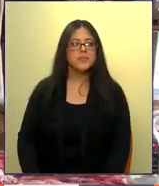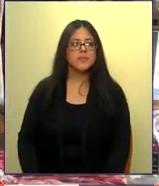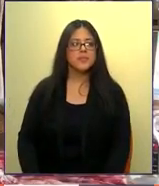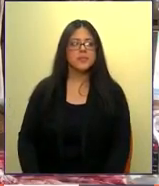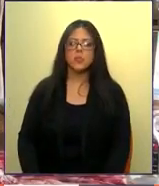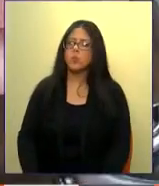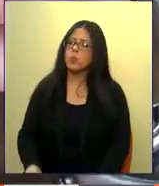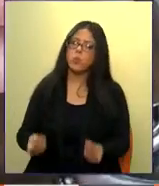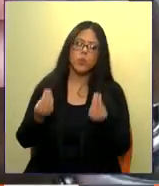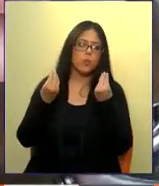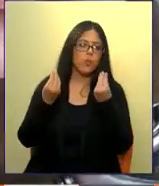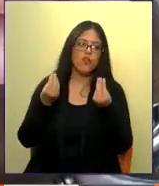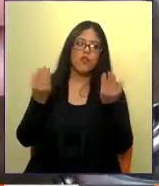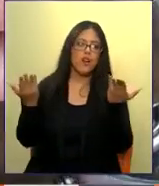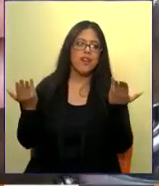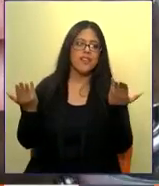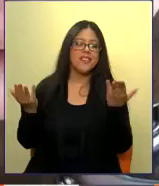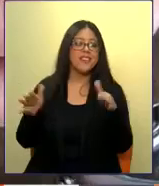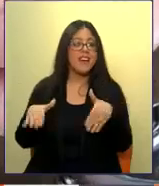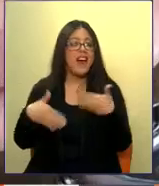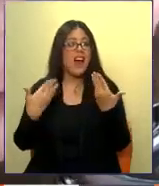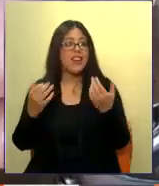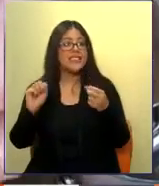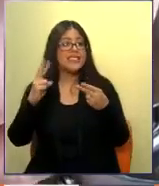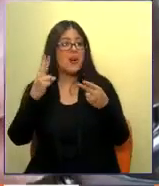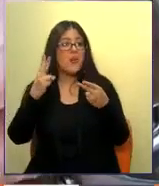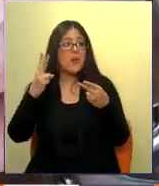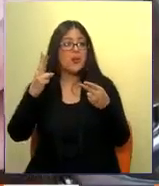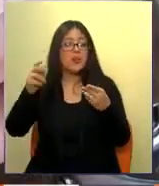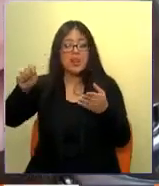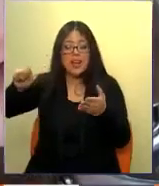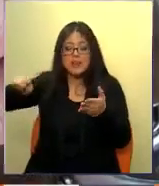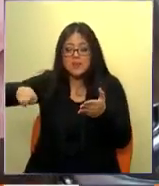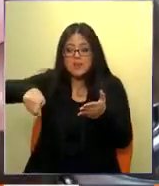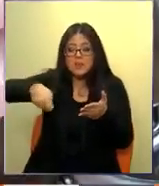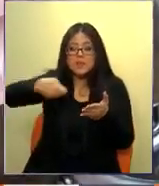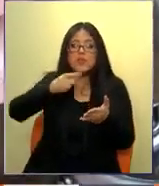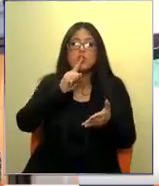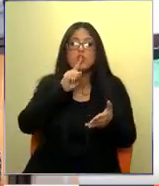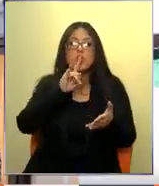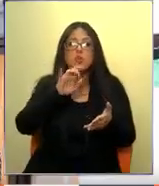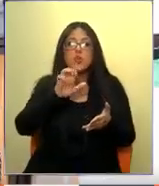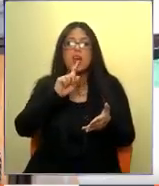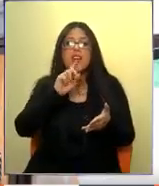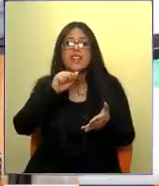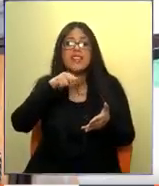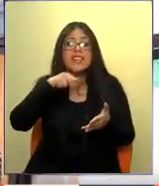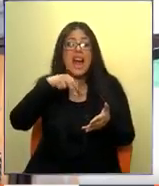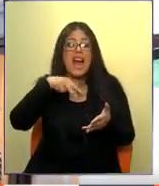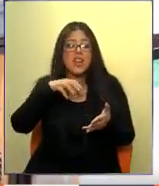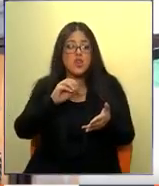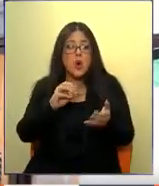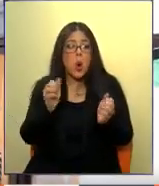Muy bueno. Vamos con la segunda cucharadita de tuétano con chimi porque está cuático de